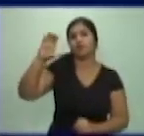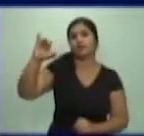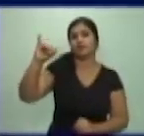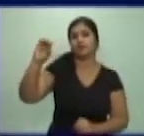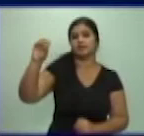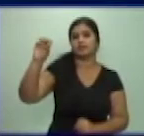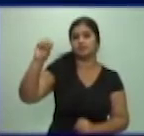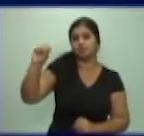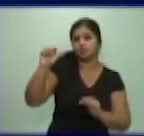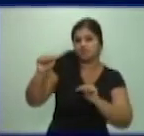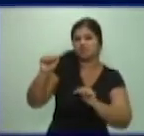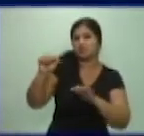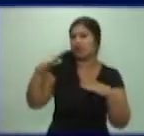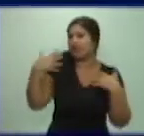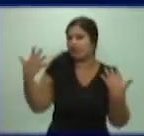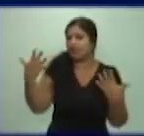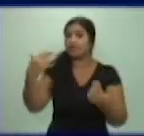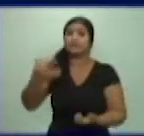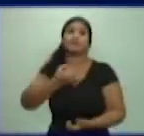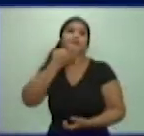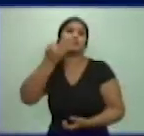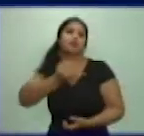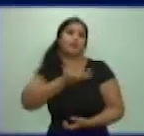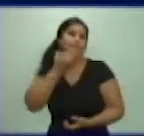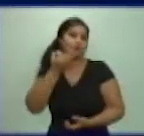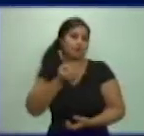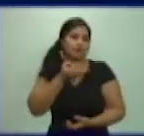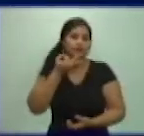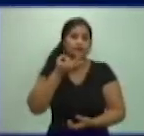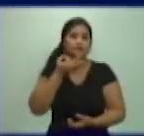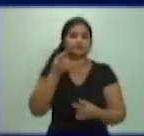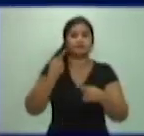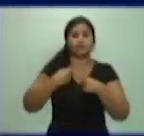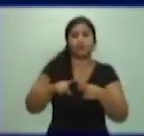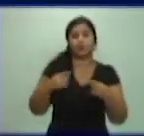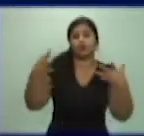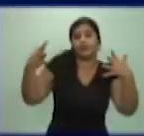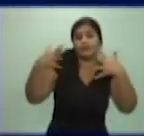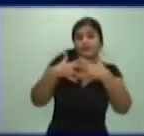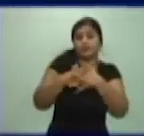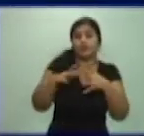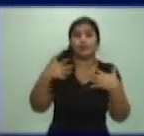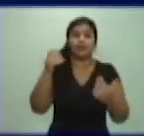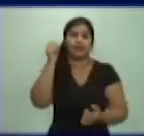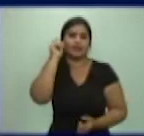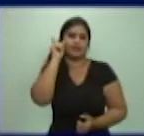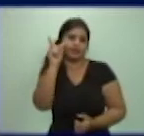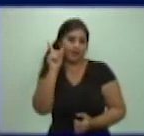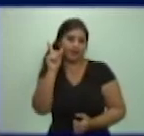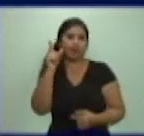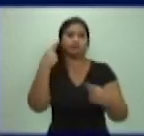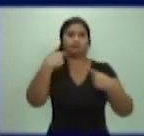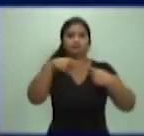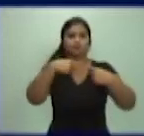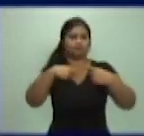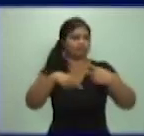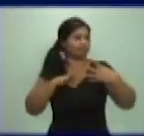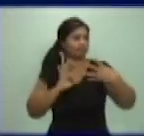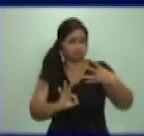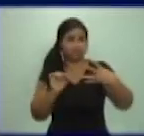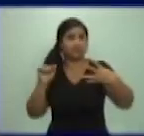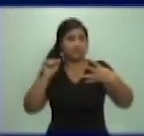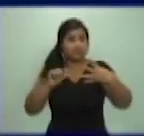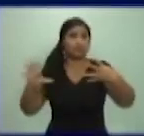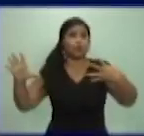se argumentan y por supuesto hay una estrecha relación entre las ideas, los juicios, el tema con los conceptos